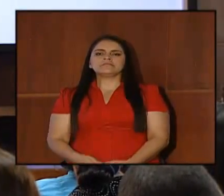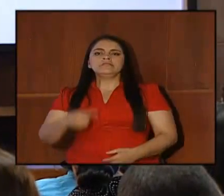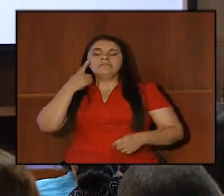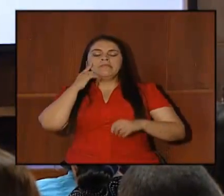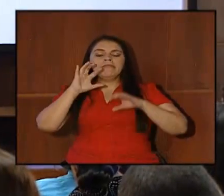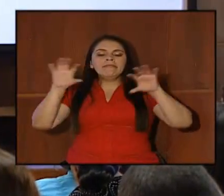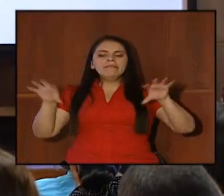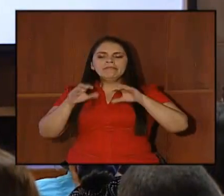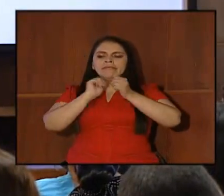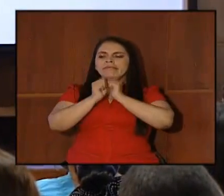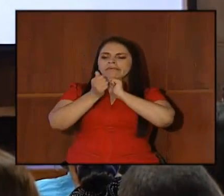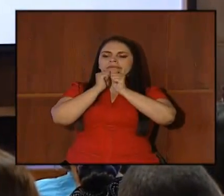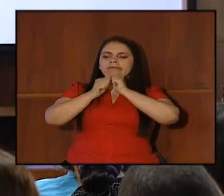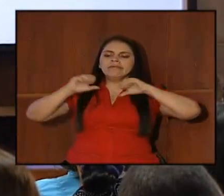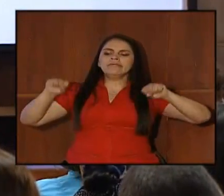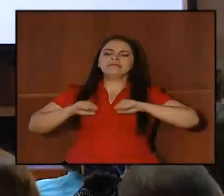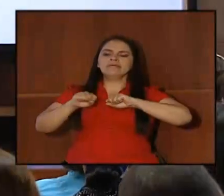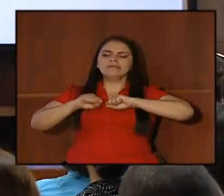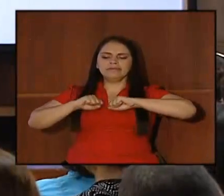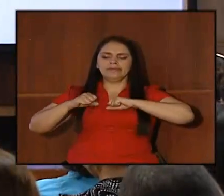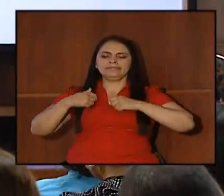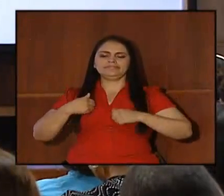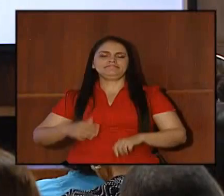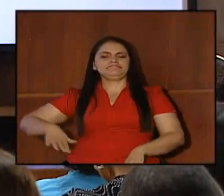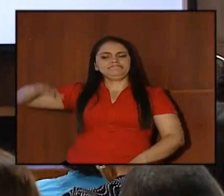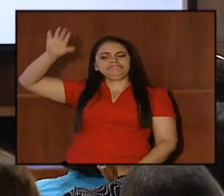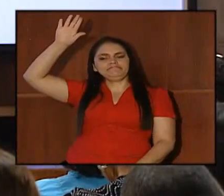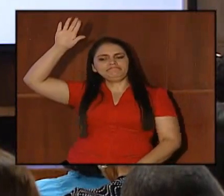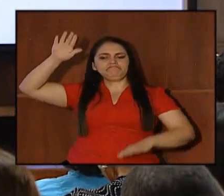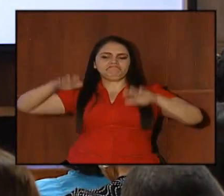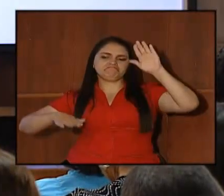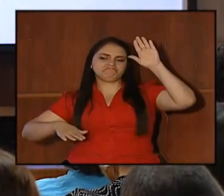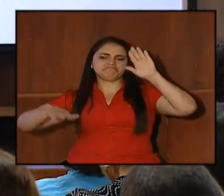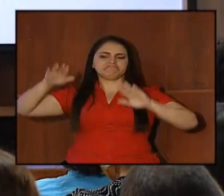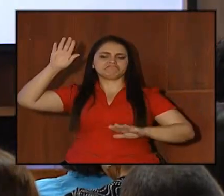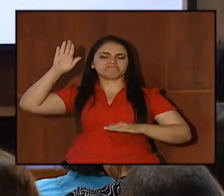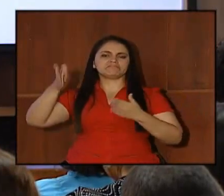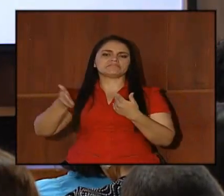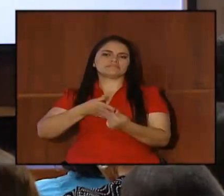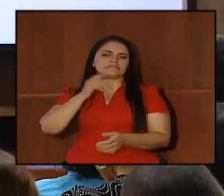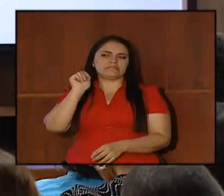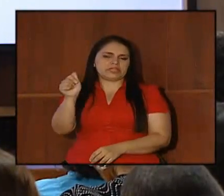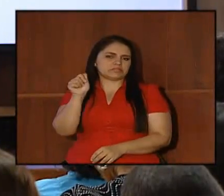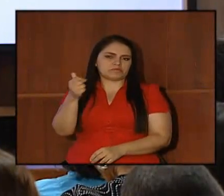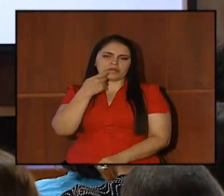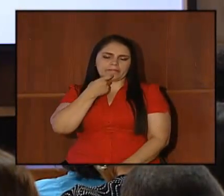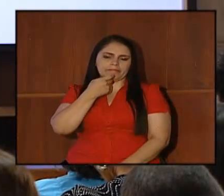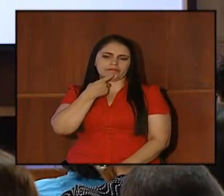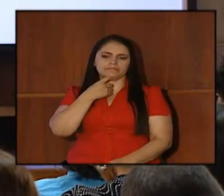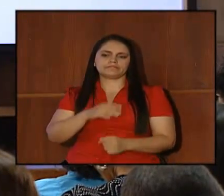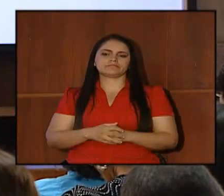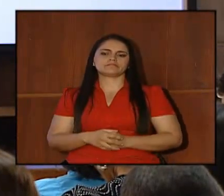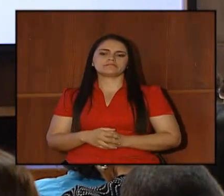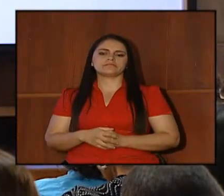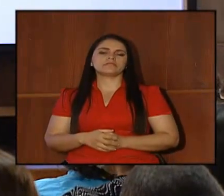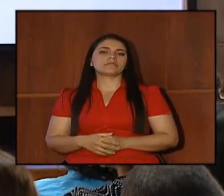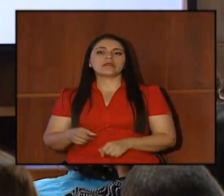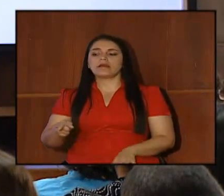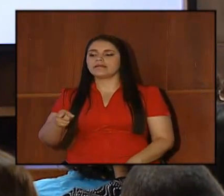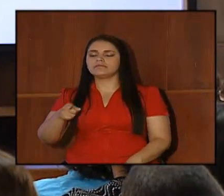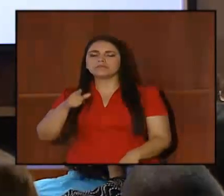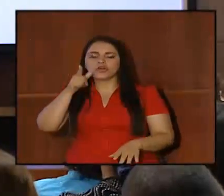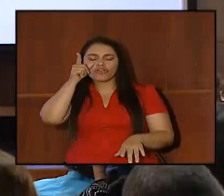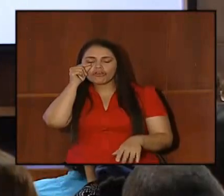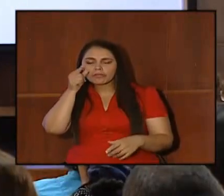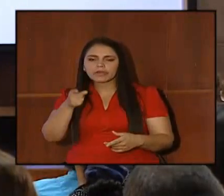él puede hacer, él solito, levante el brazo, ¿sí? Ejercicios pasivos son los que yo le hago porque él no